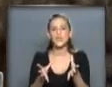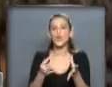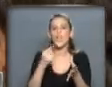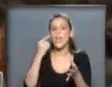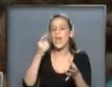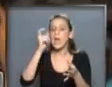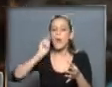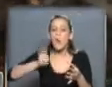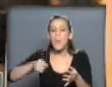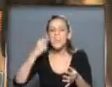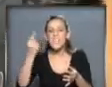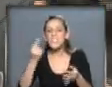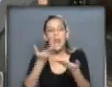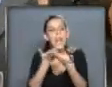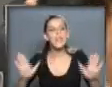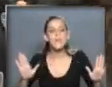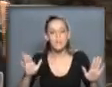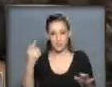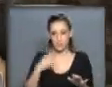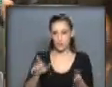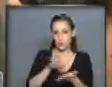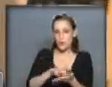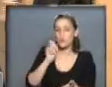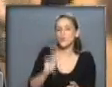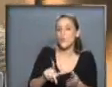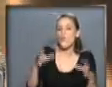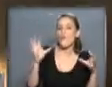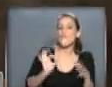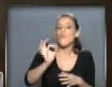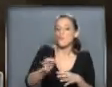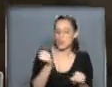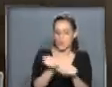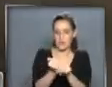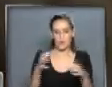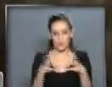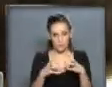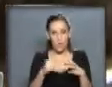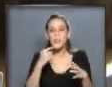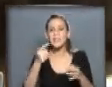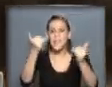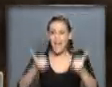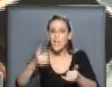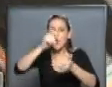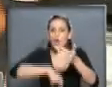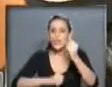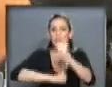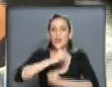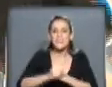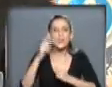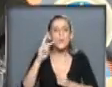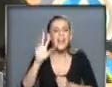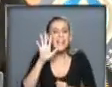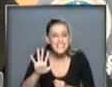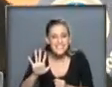excarcelación, pero se refirió a su futuro en el fútbol. Yo tengo contrato con San Lorenzo hasta el 2015. ¿Quieres jugar ya,